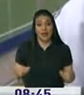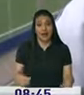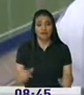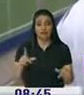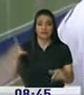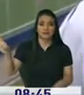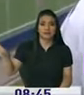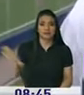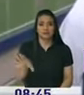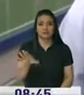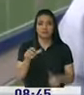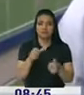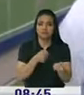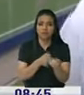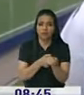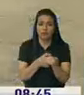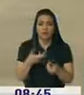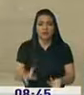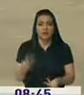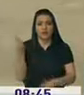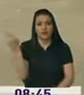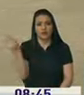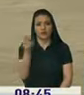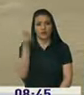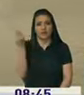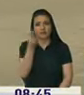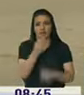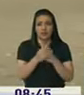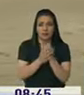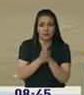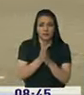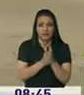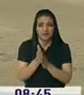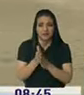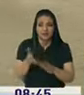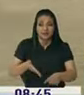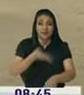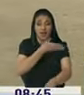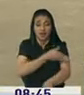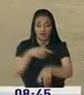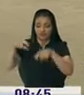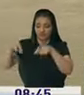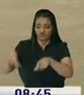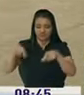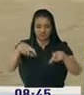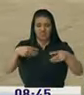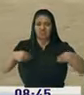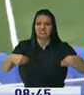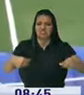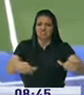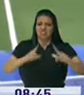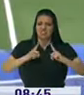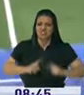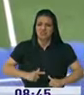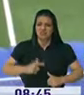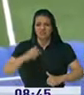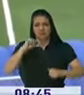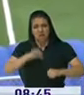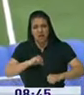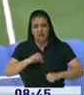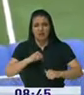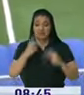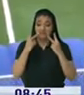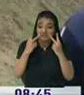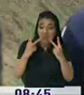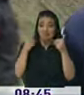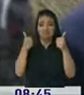una inversión que se hace en favor de la juventud. Antes las canchas eran de tierra, lo que perjudicaba la salud de los deportistas, quienes miran con buenos ojos